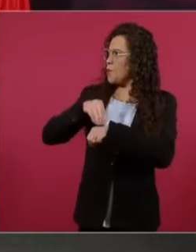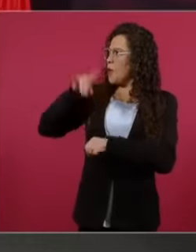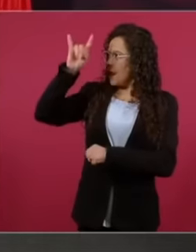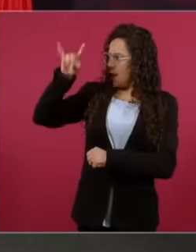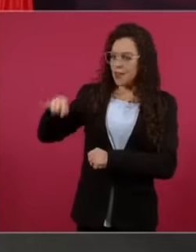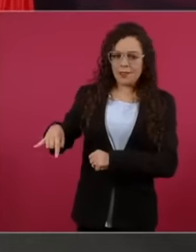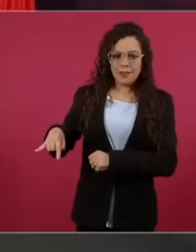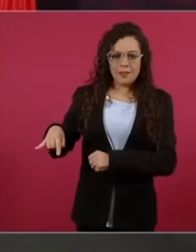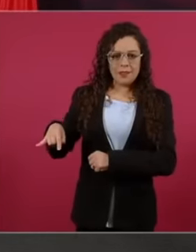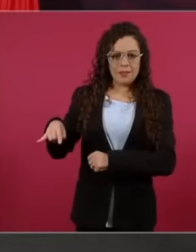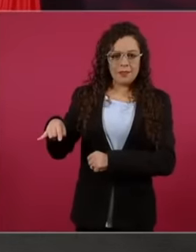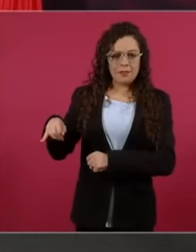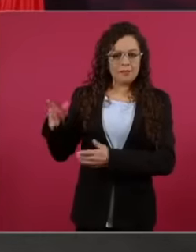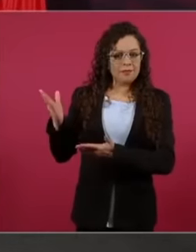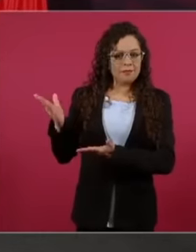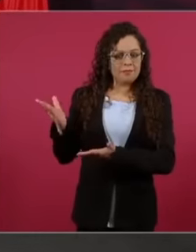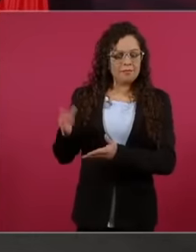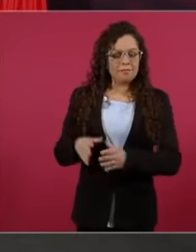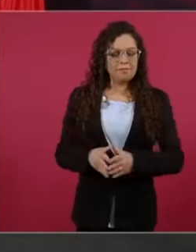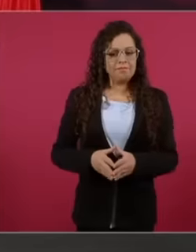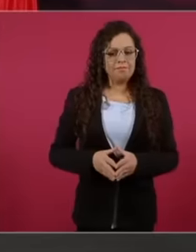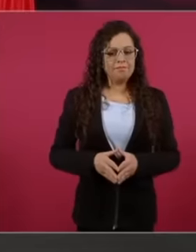Aquí todo viene